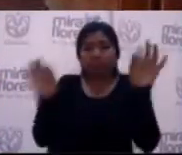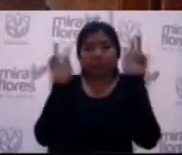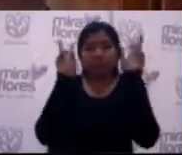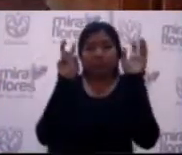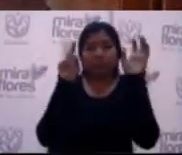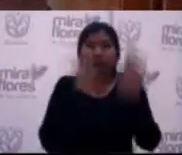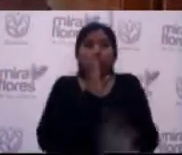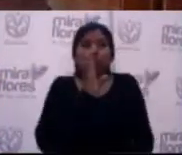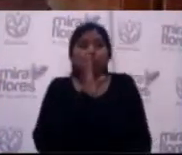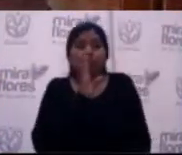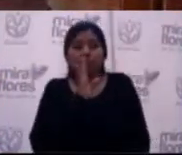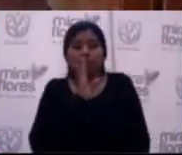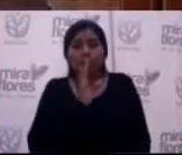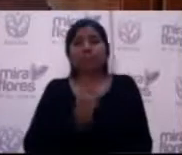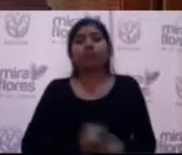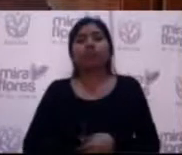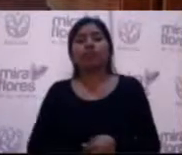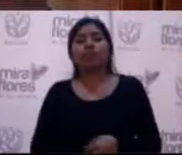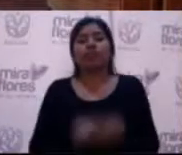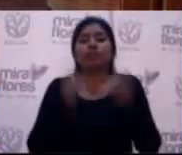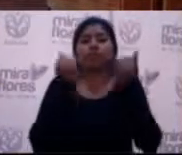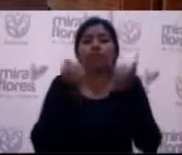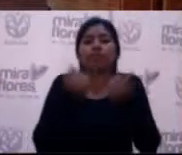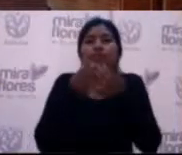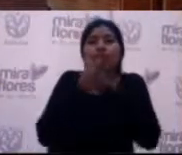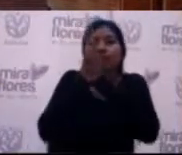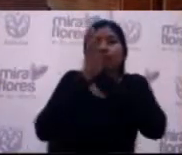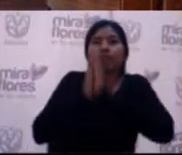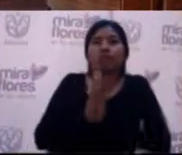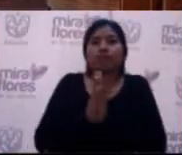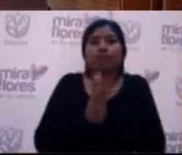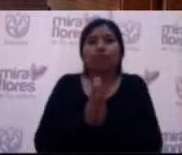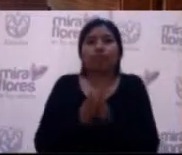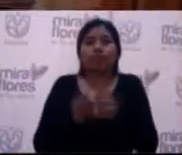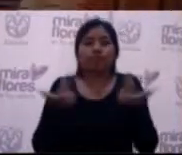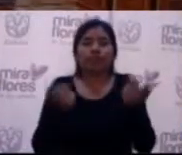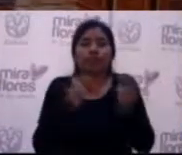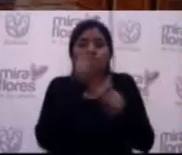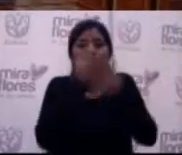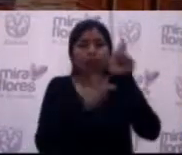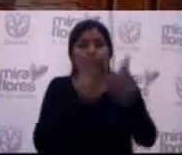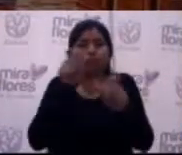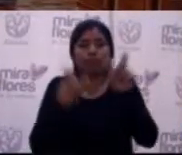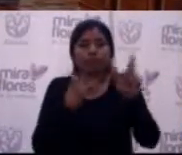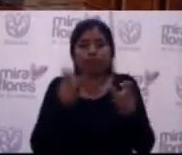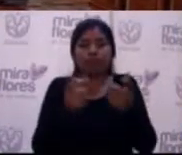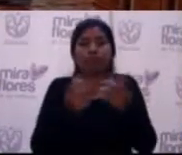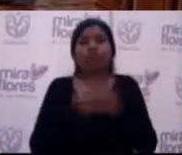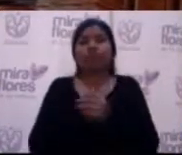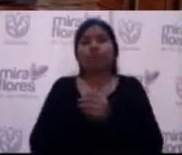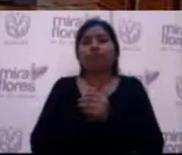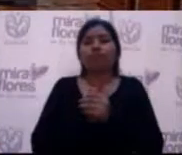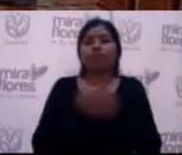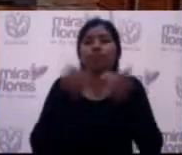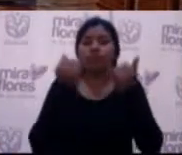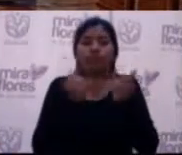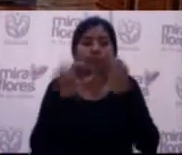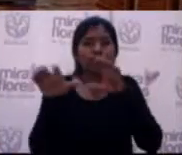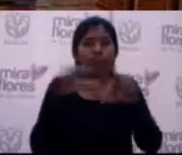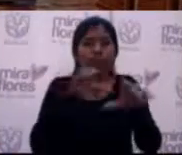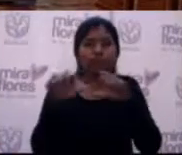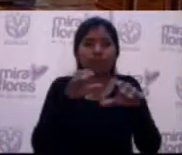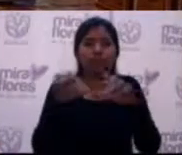que tratar, vamos a proceder a solicitar a los miembros del consejo que se suelan exonerar de la aprobación del acta para la ejecución